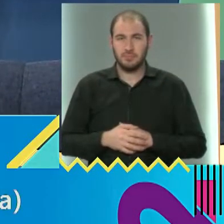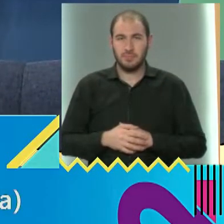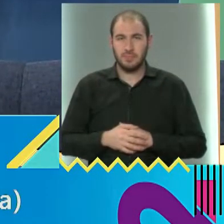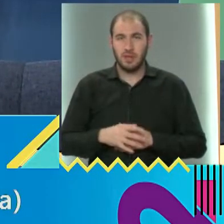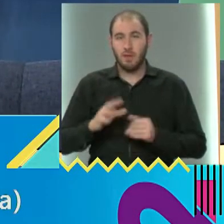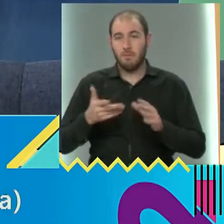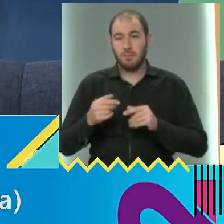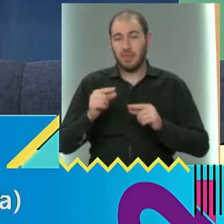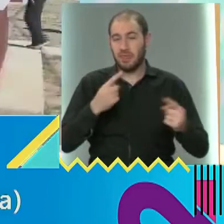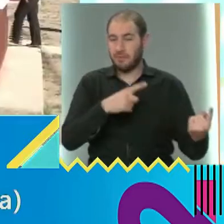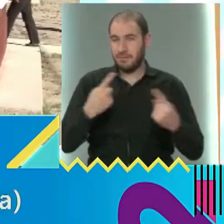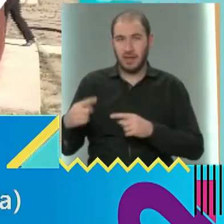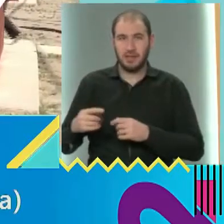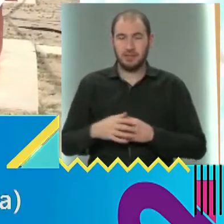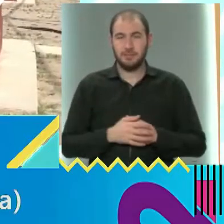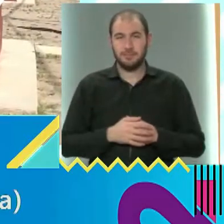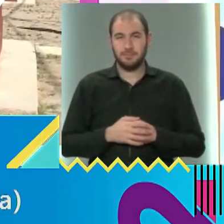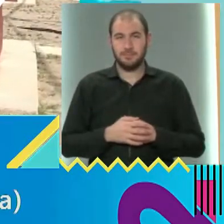Son líneas de acción diferentes.